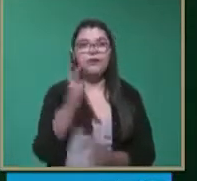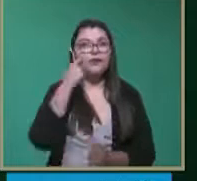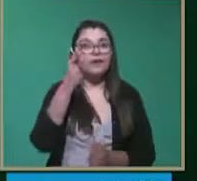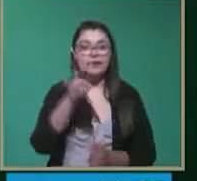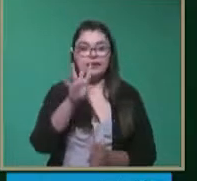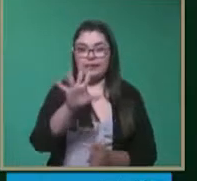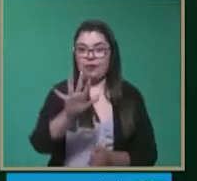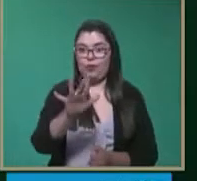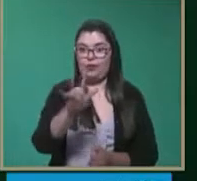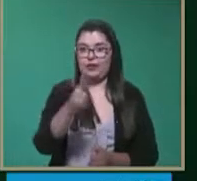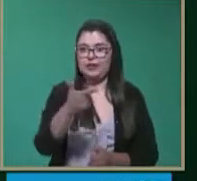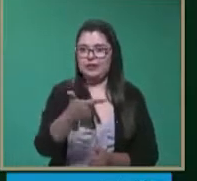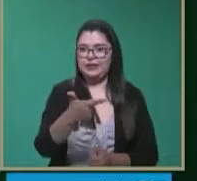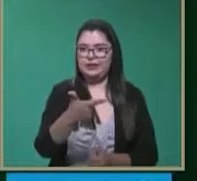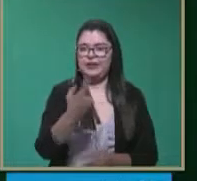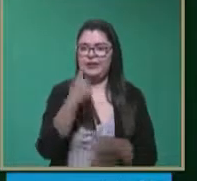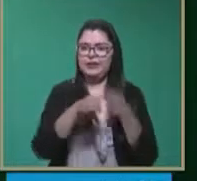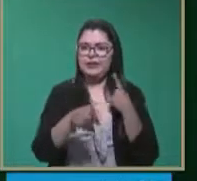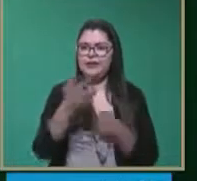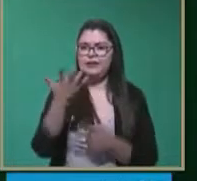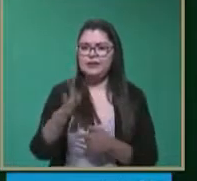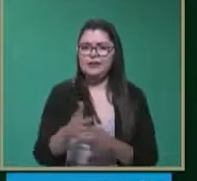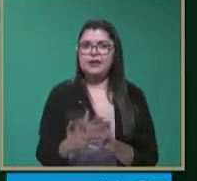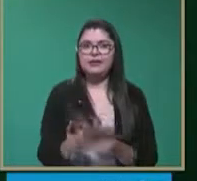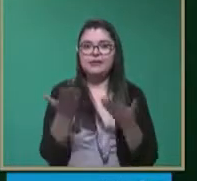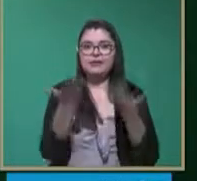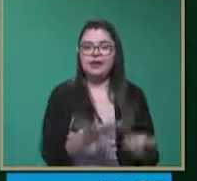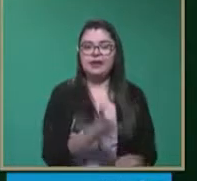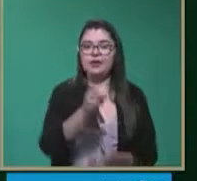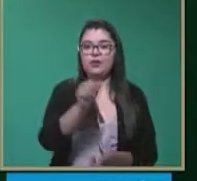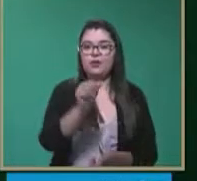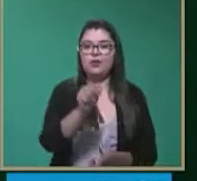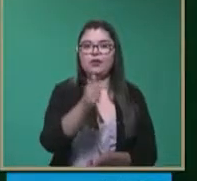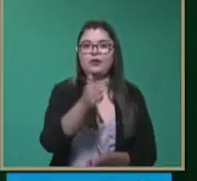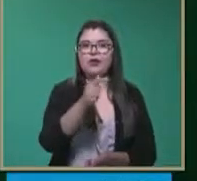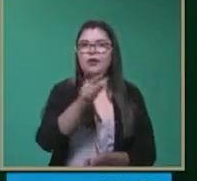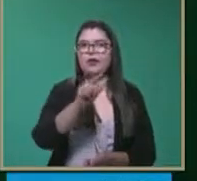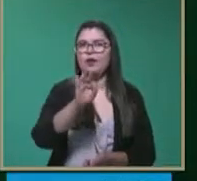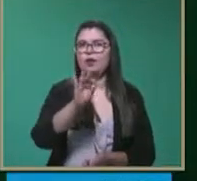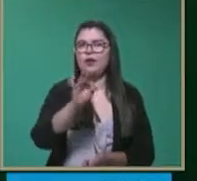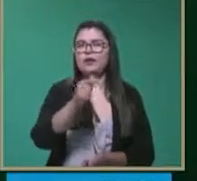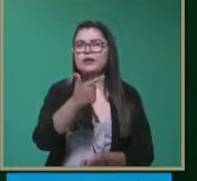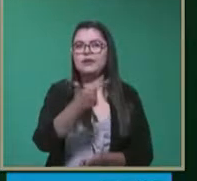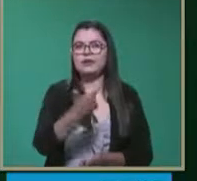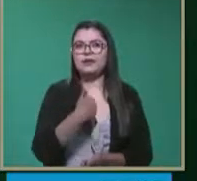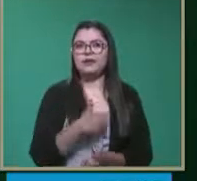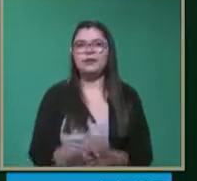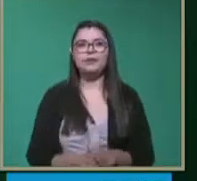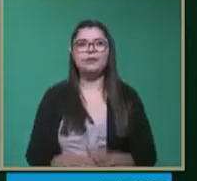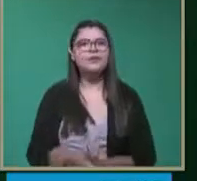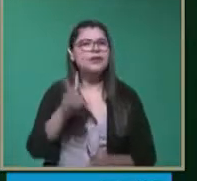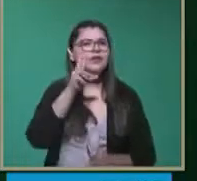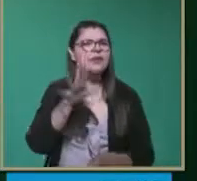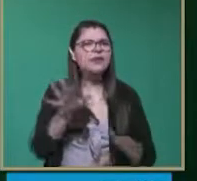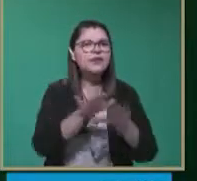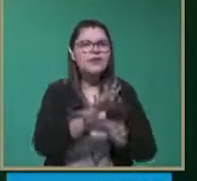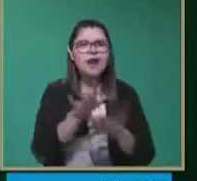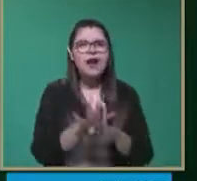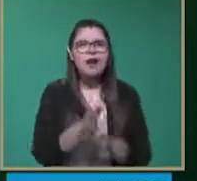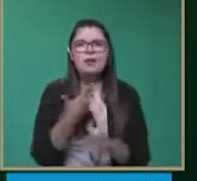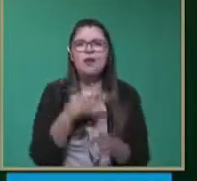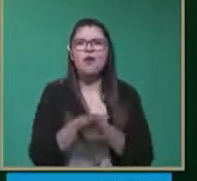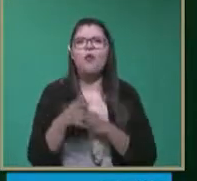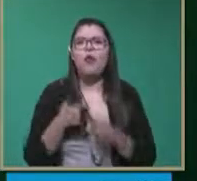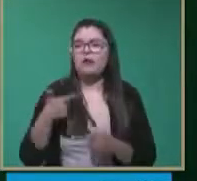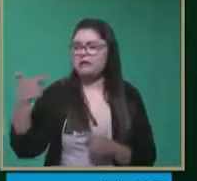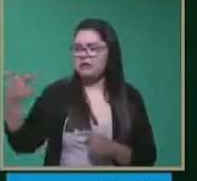llegamos al 47. Si te das cuenta, solamente está cambiando un número, que es la decena. ¿Y esto por qué?